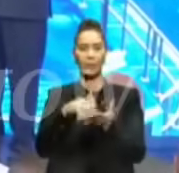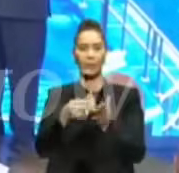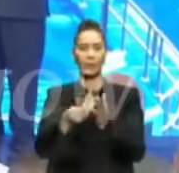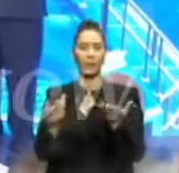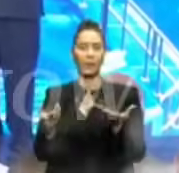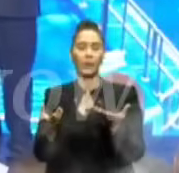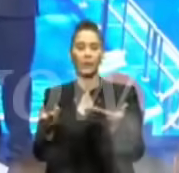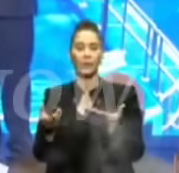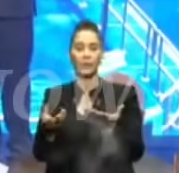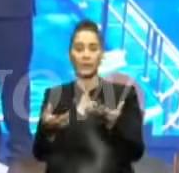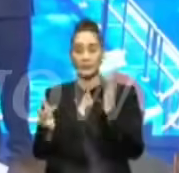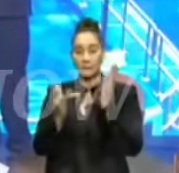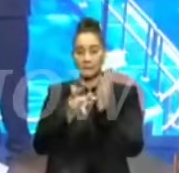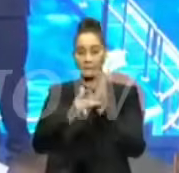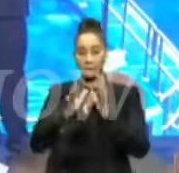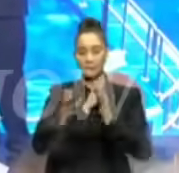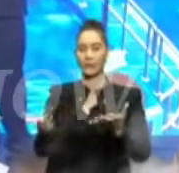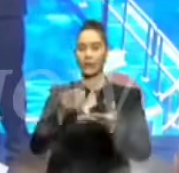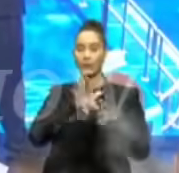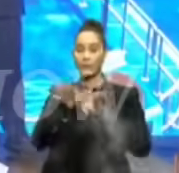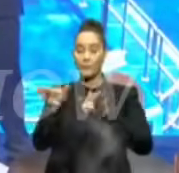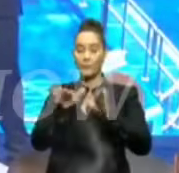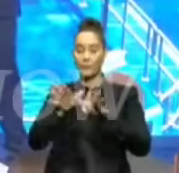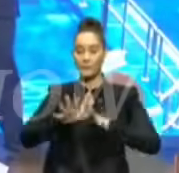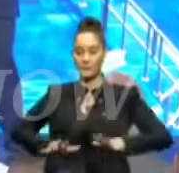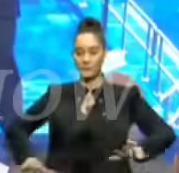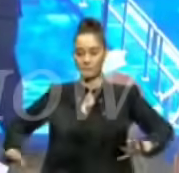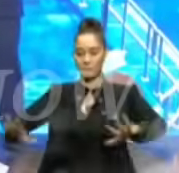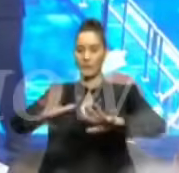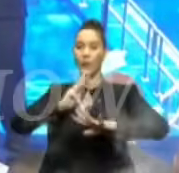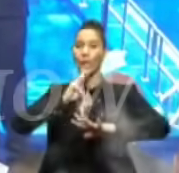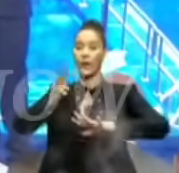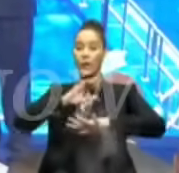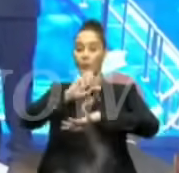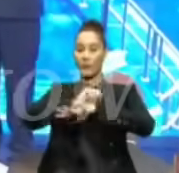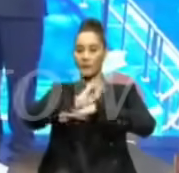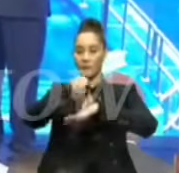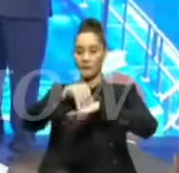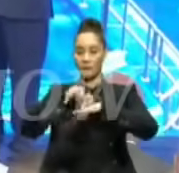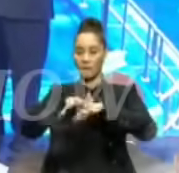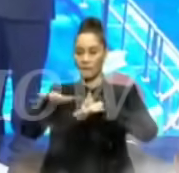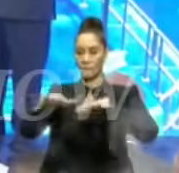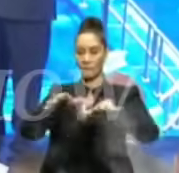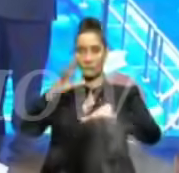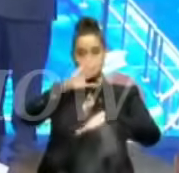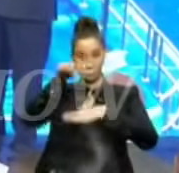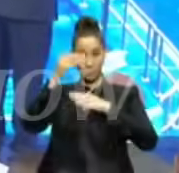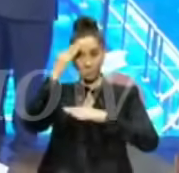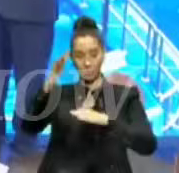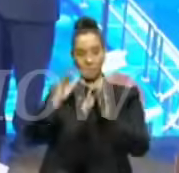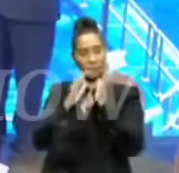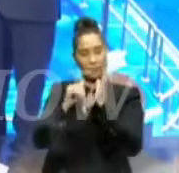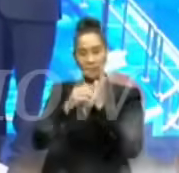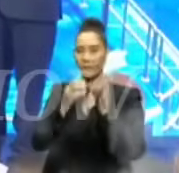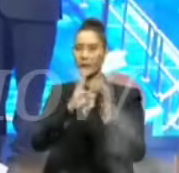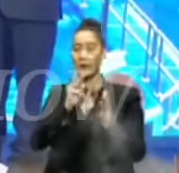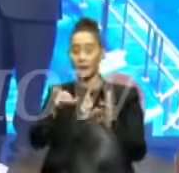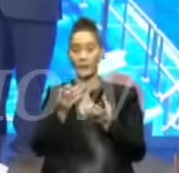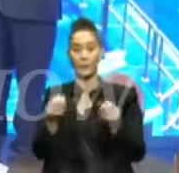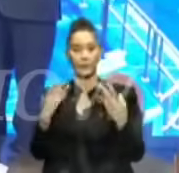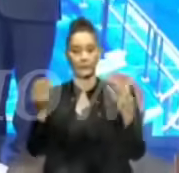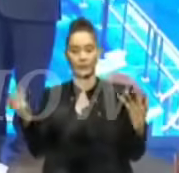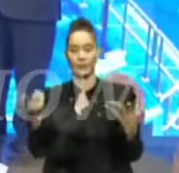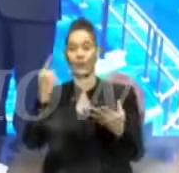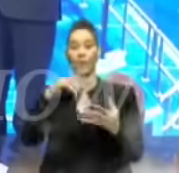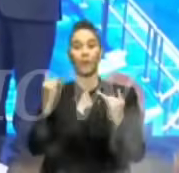tecnificar El ries San Juan de la maguana todos sabemos que San Juan de la maguana falta agua